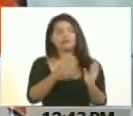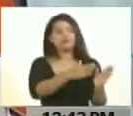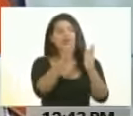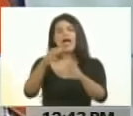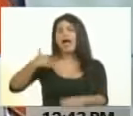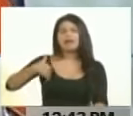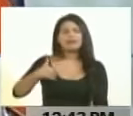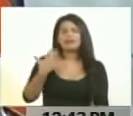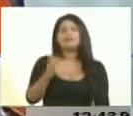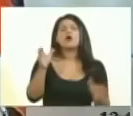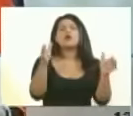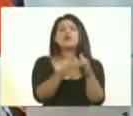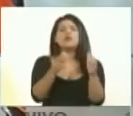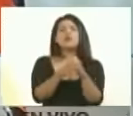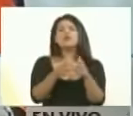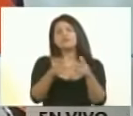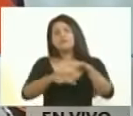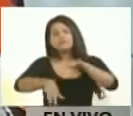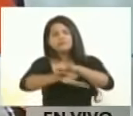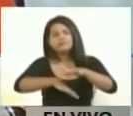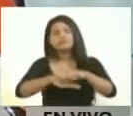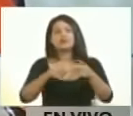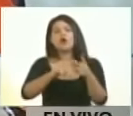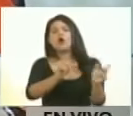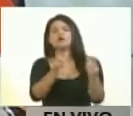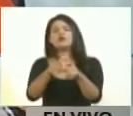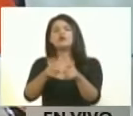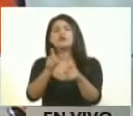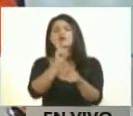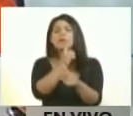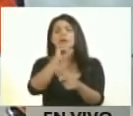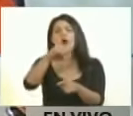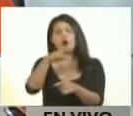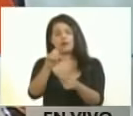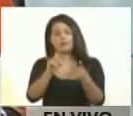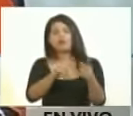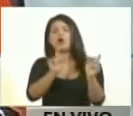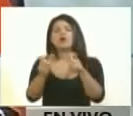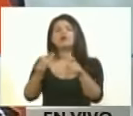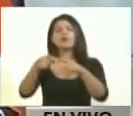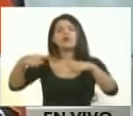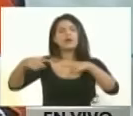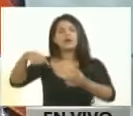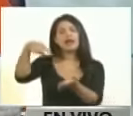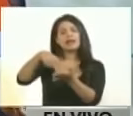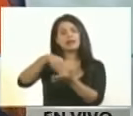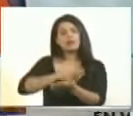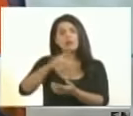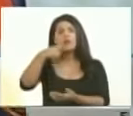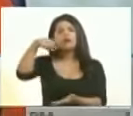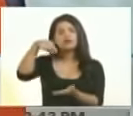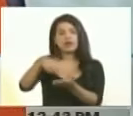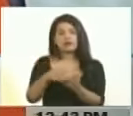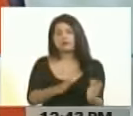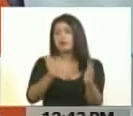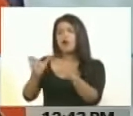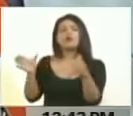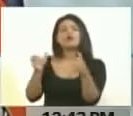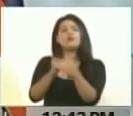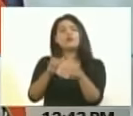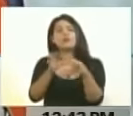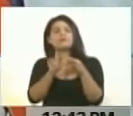base, Agrupación Jorge Di Pasquale, Confluencia Popular, Coordinadora de Inquilinos de Buenos Aires, Partido Solidaridad e